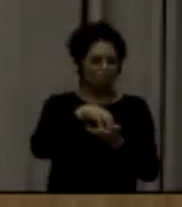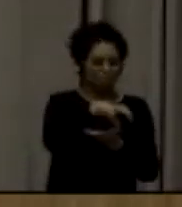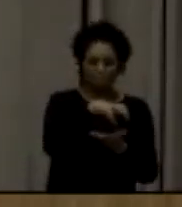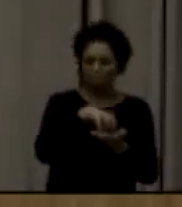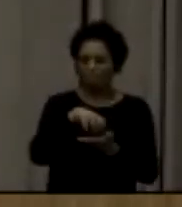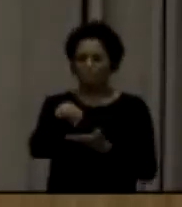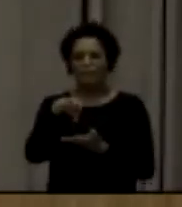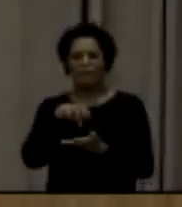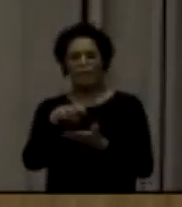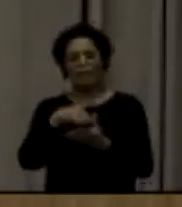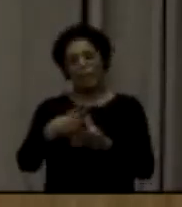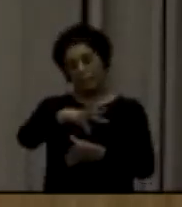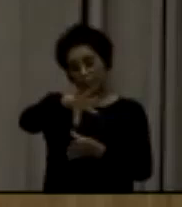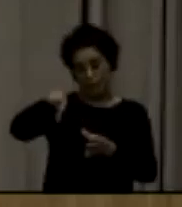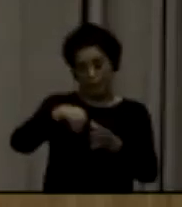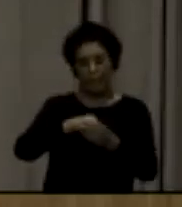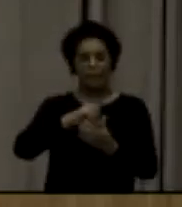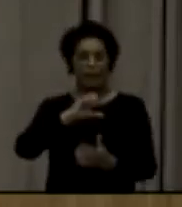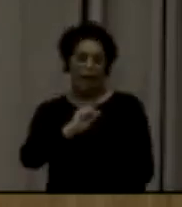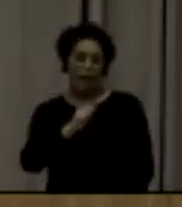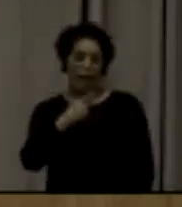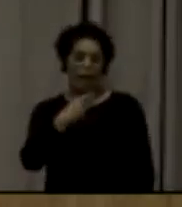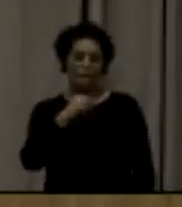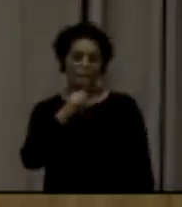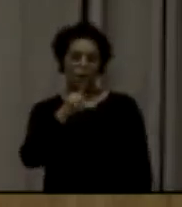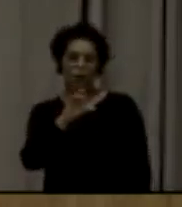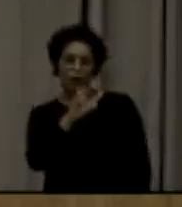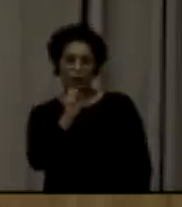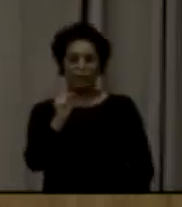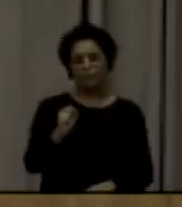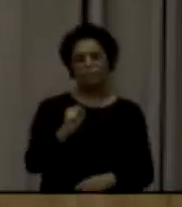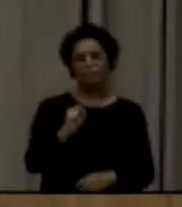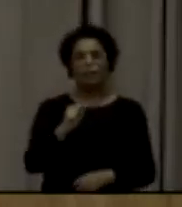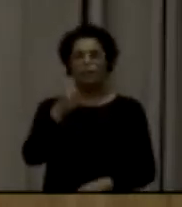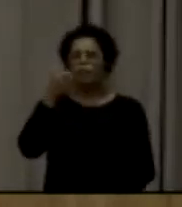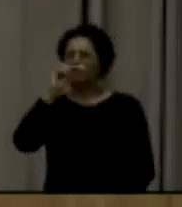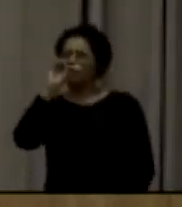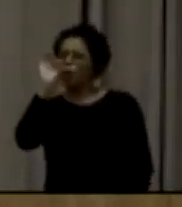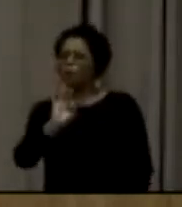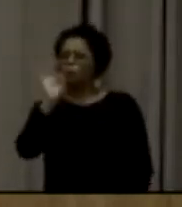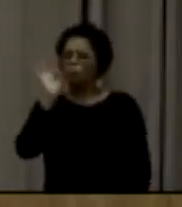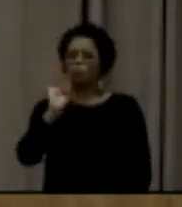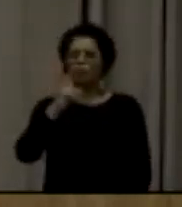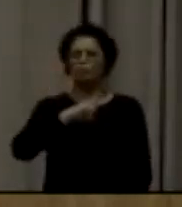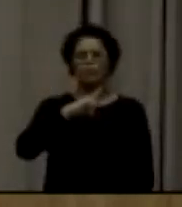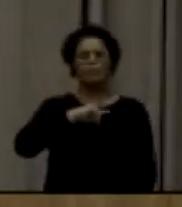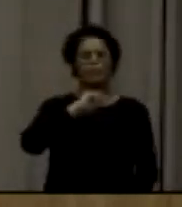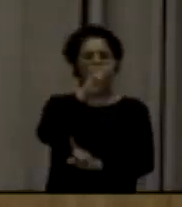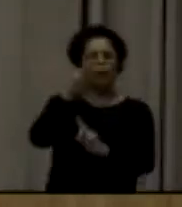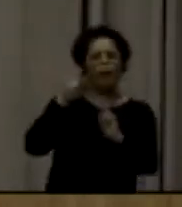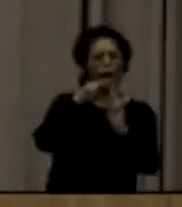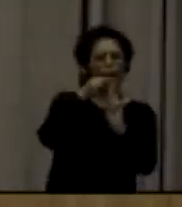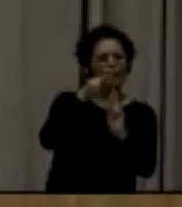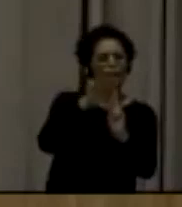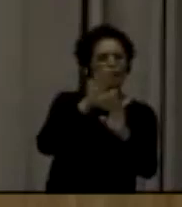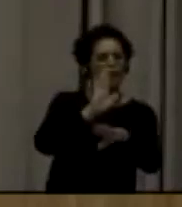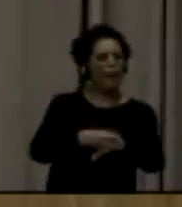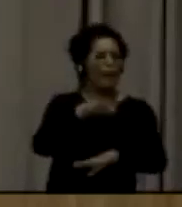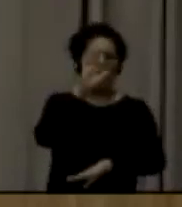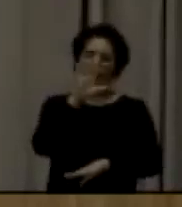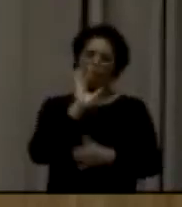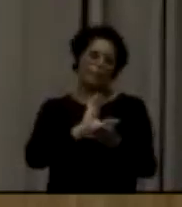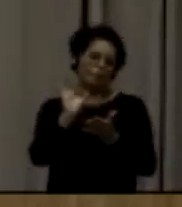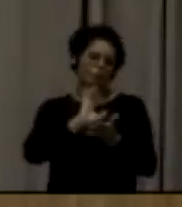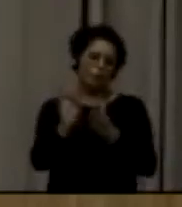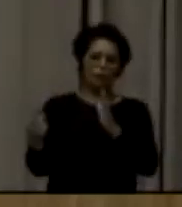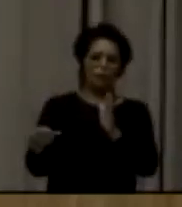para pólizas de hospitalización cirugía y maternidad y ese dieciocho por ciento para que tengan una referencia era más del presupuesto del propio seguro social